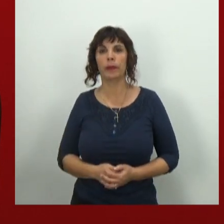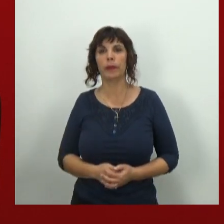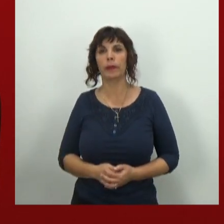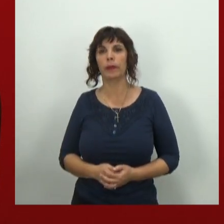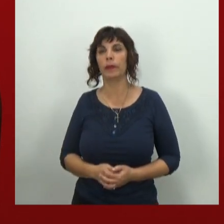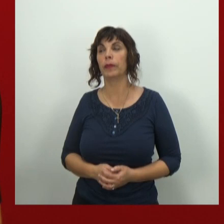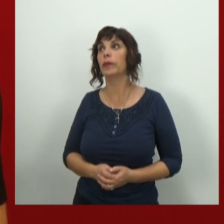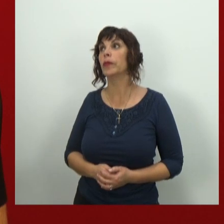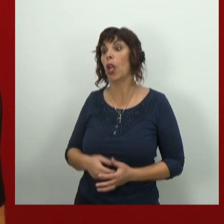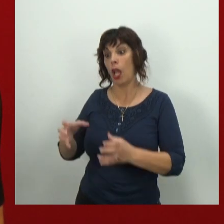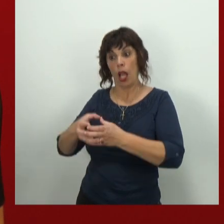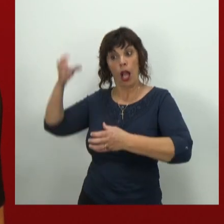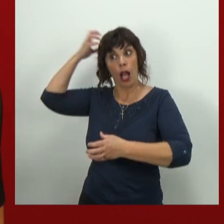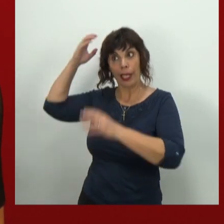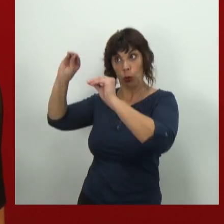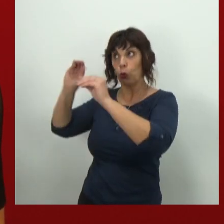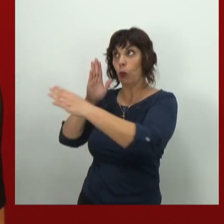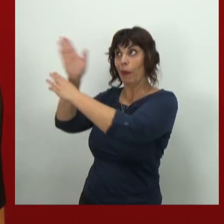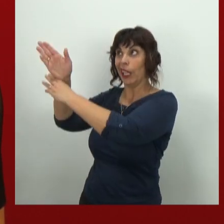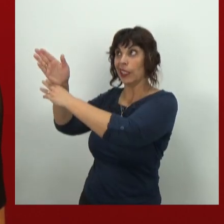cuando llegues a tu reino.